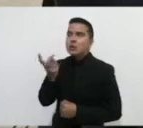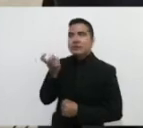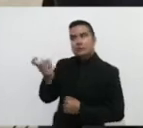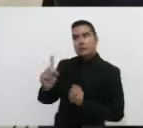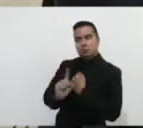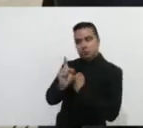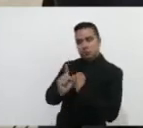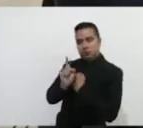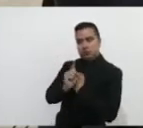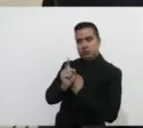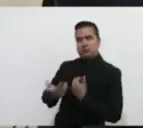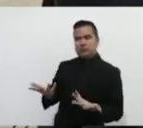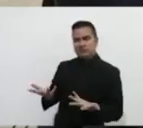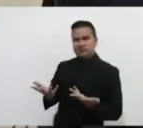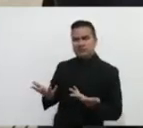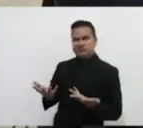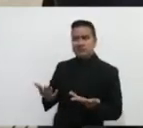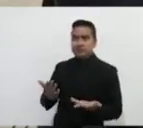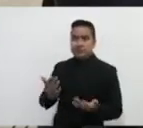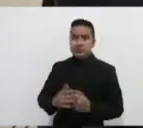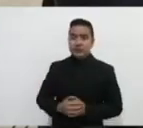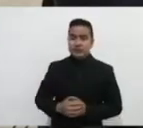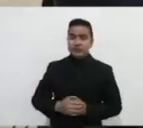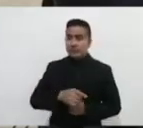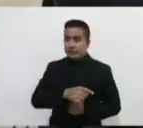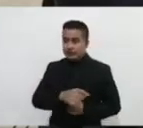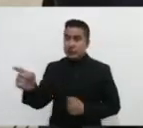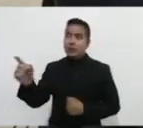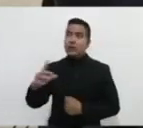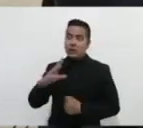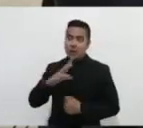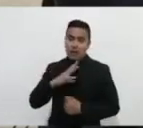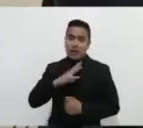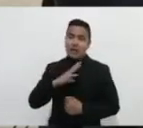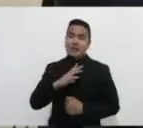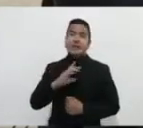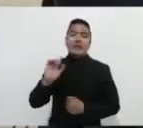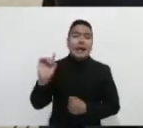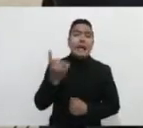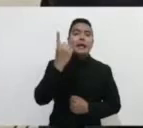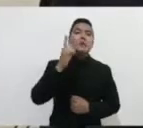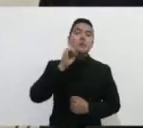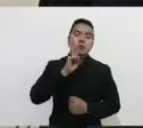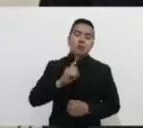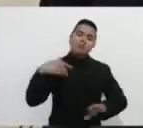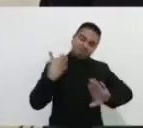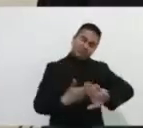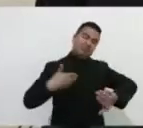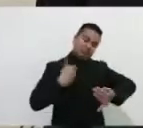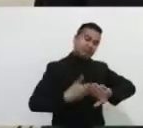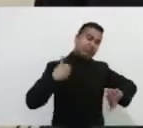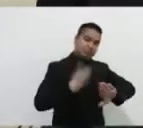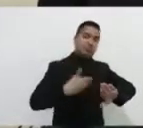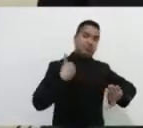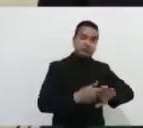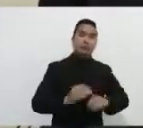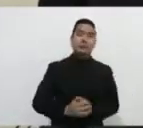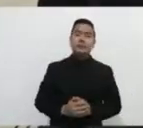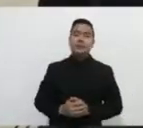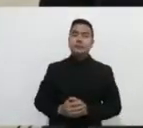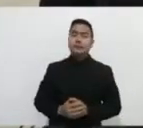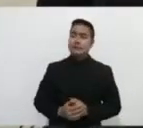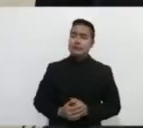violencia que pueda ser aplicada tanto a hombres como mujeres, sino simplemente es por el hecho de que eres una mujer.